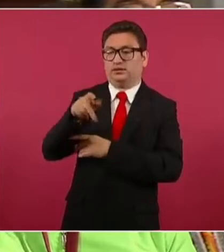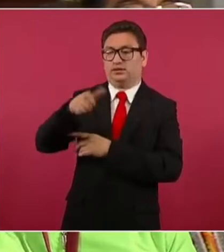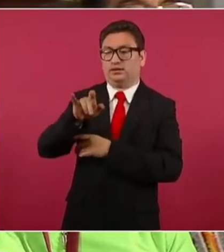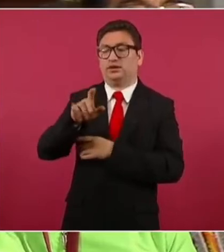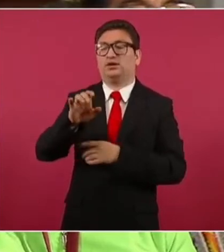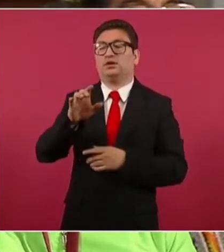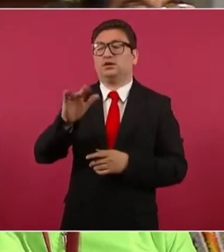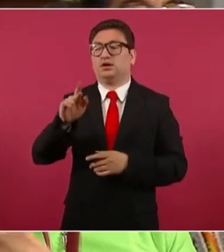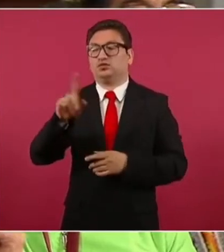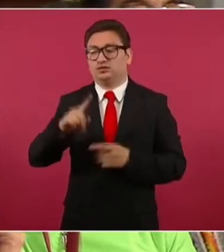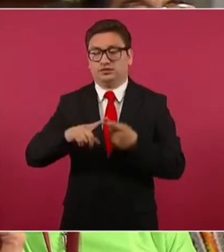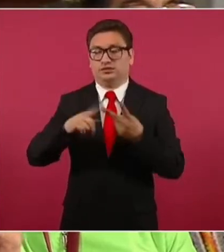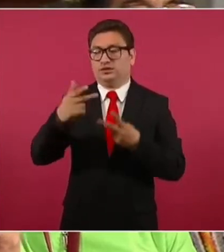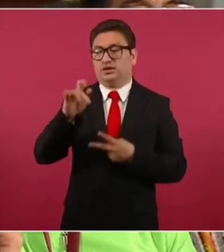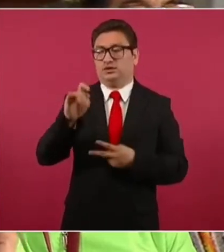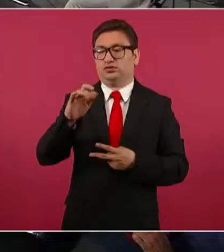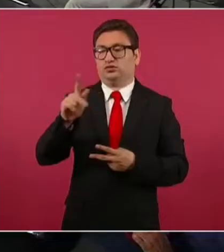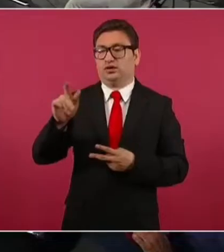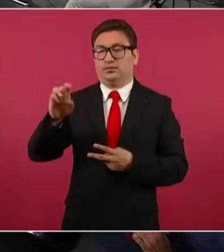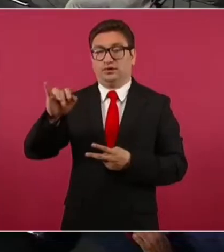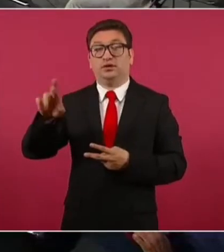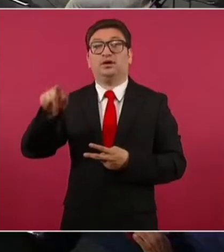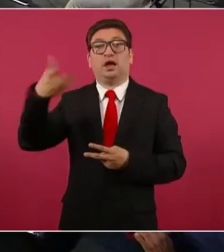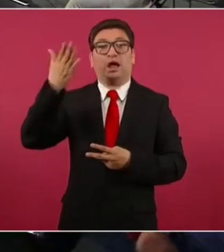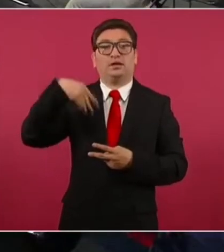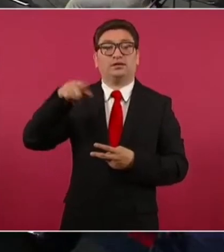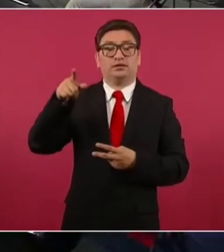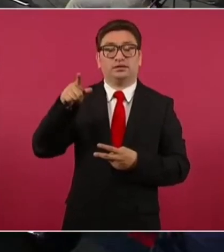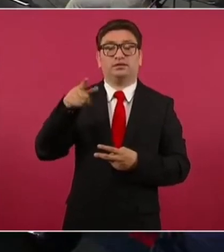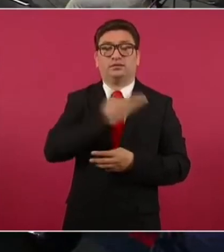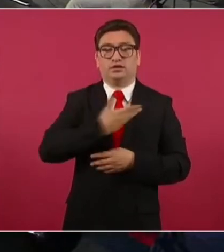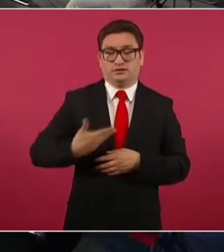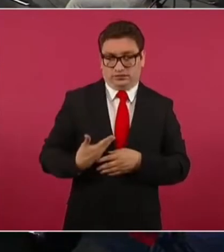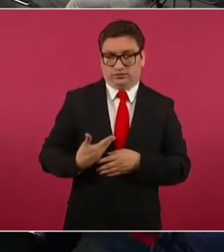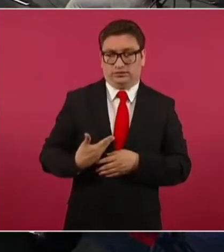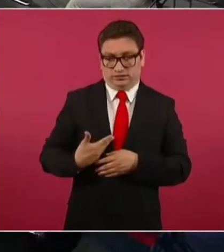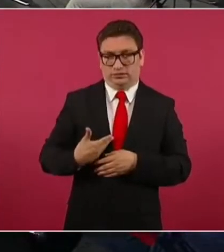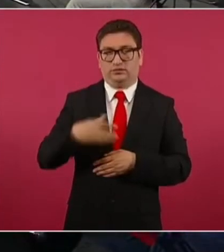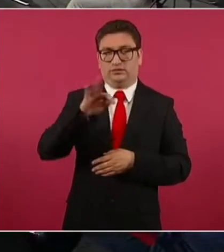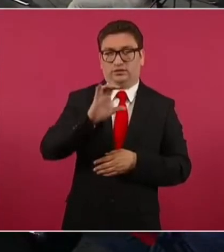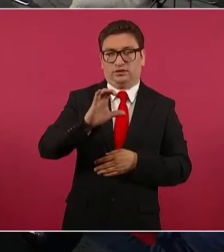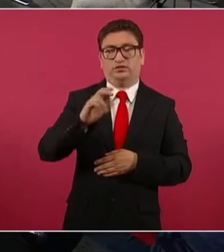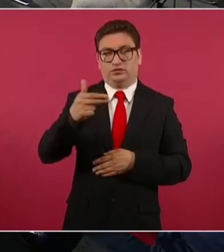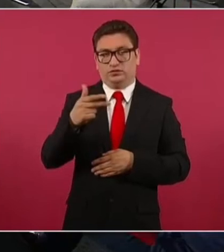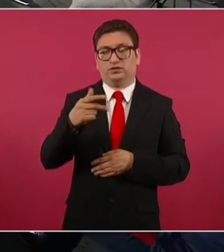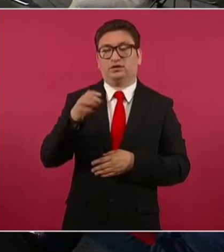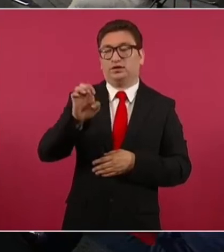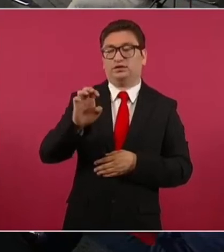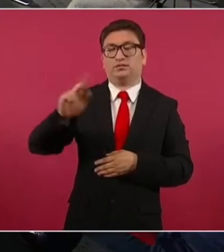Héctor Aguilar Camín, porque ellos recibieron durante los sexenios de Felipe Calderón y de Enrique Peña Nieto